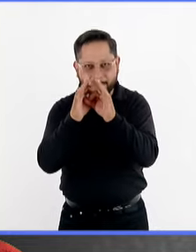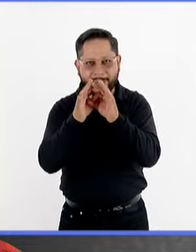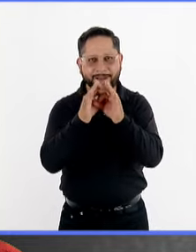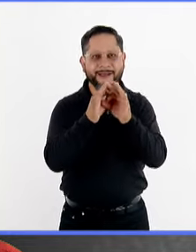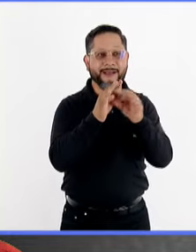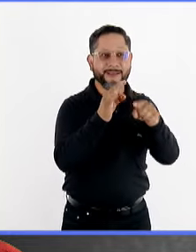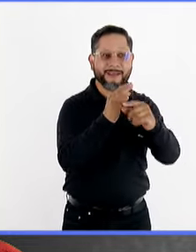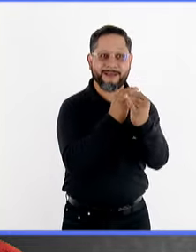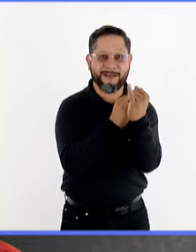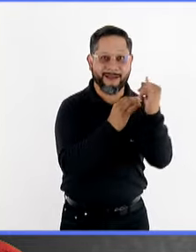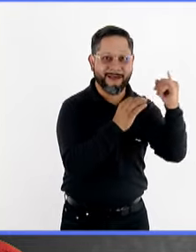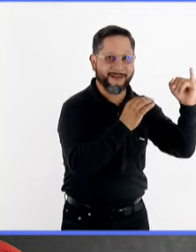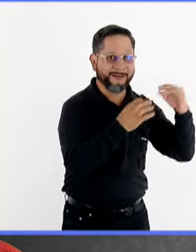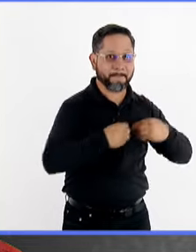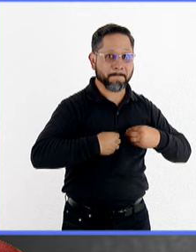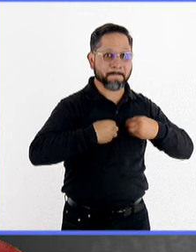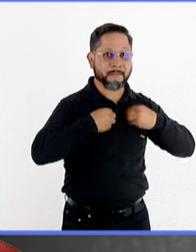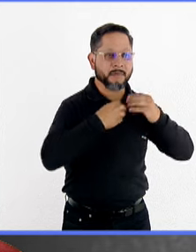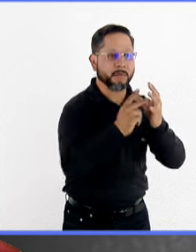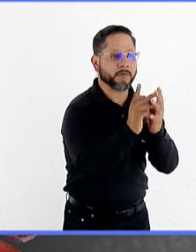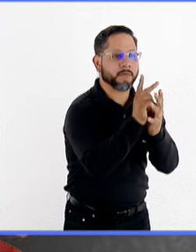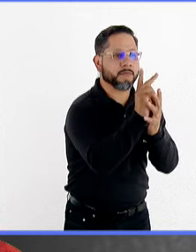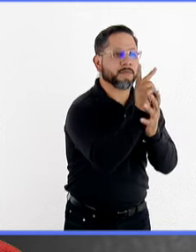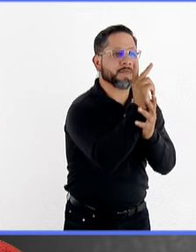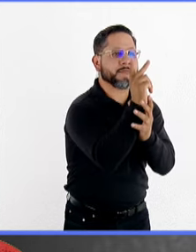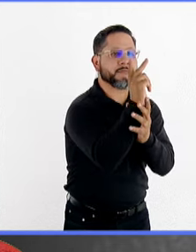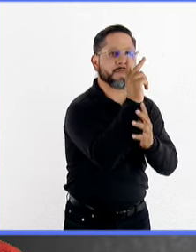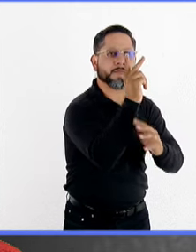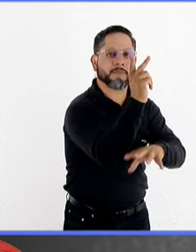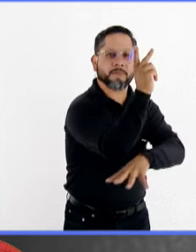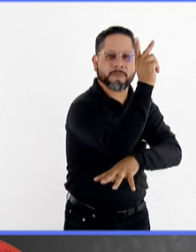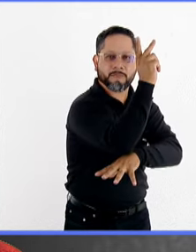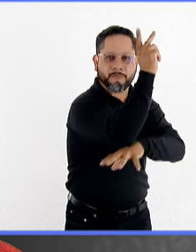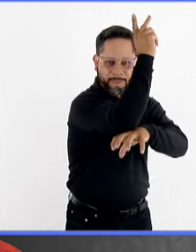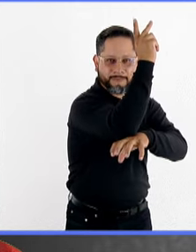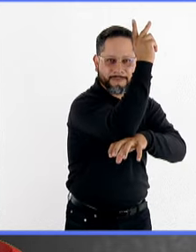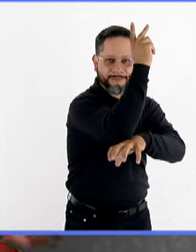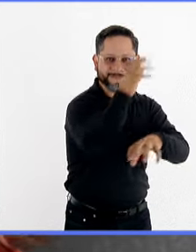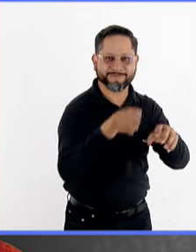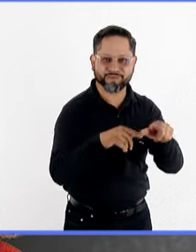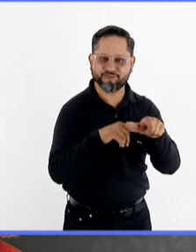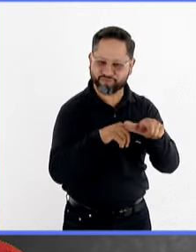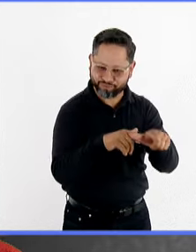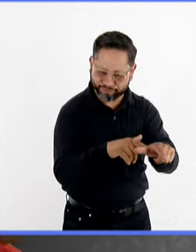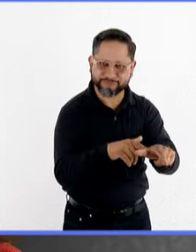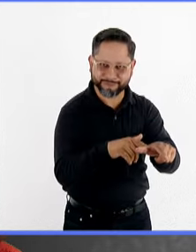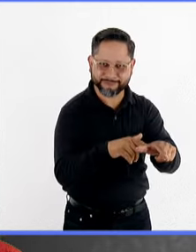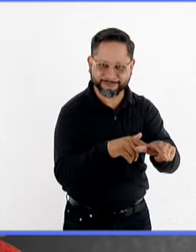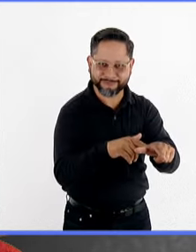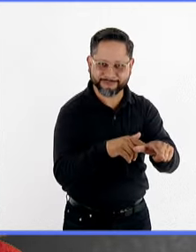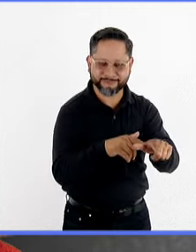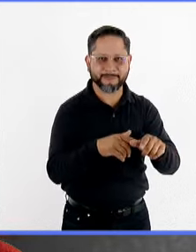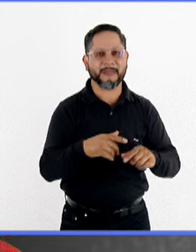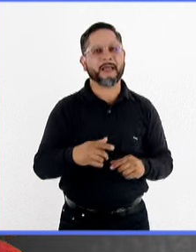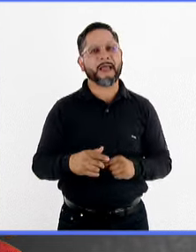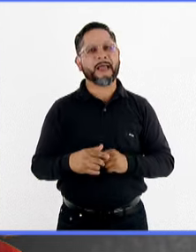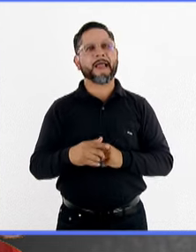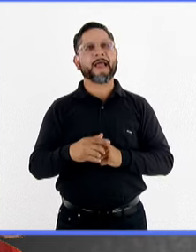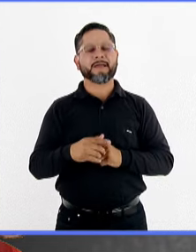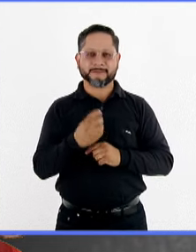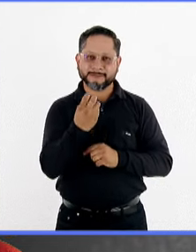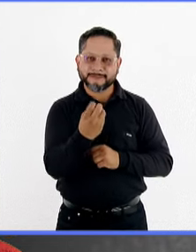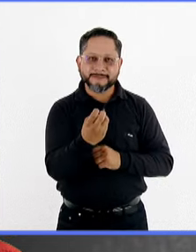espacio donde las estudiamos de forma viva. Y eso hace una pequeña particularidad